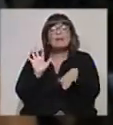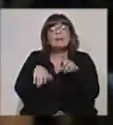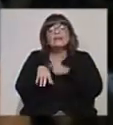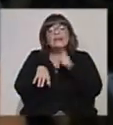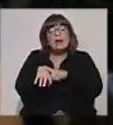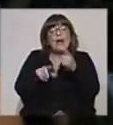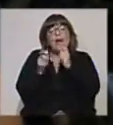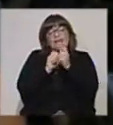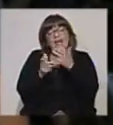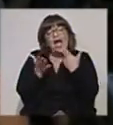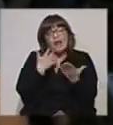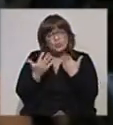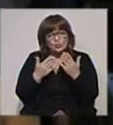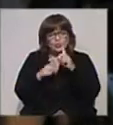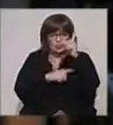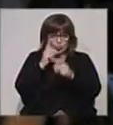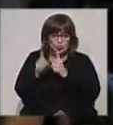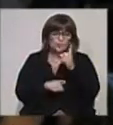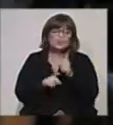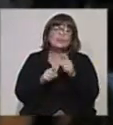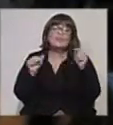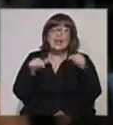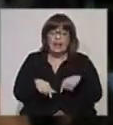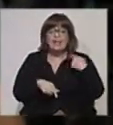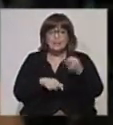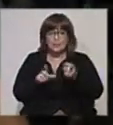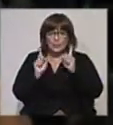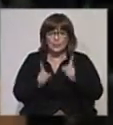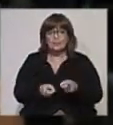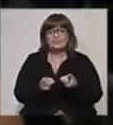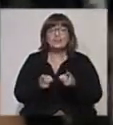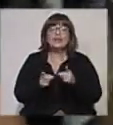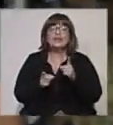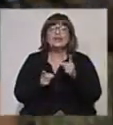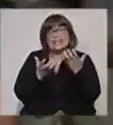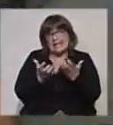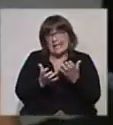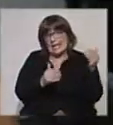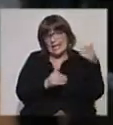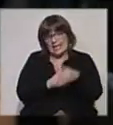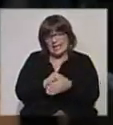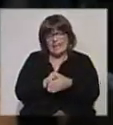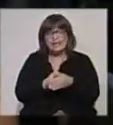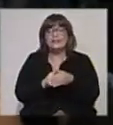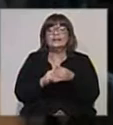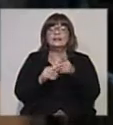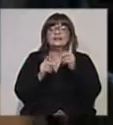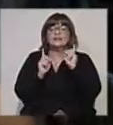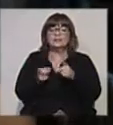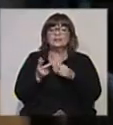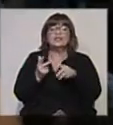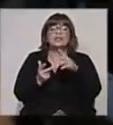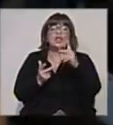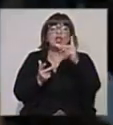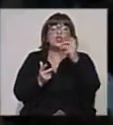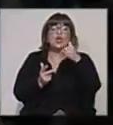algunos de los integrantes de Cayó la Cabra. Después aquí va a estar, digo, también la programación para los que quieran venirse hasta el velódromo, va a estar Toña Bastarda, será